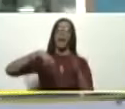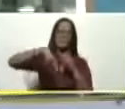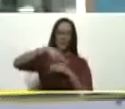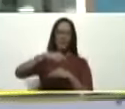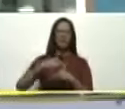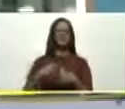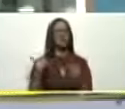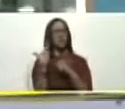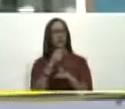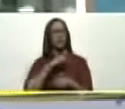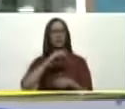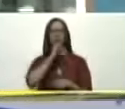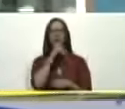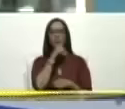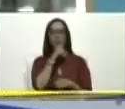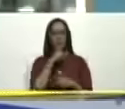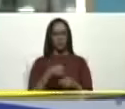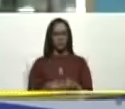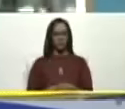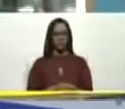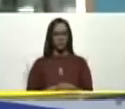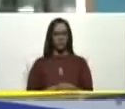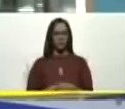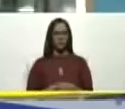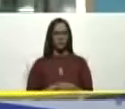nuestros abuelos y nuestras abuelas,